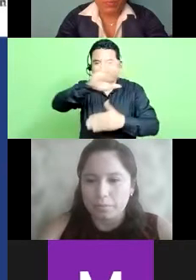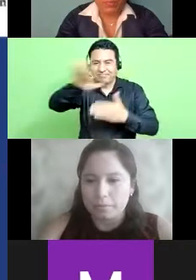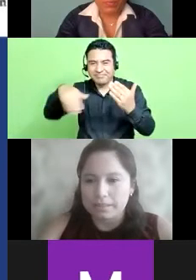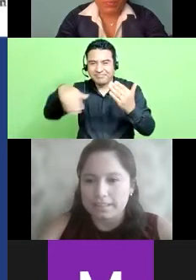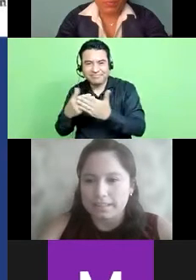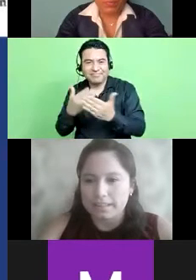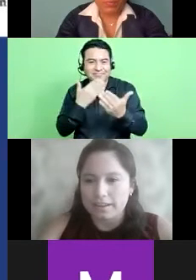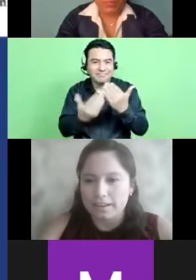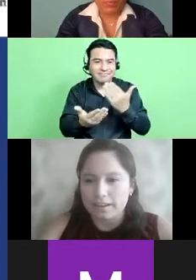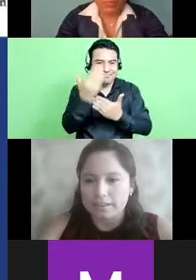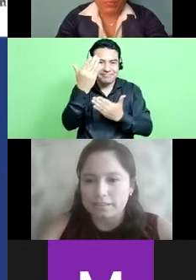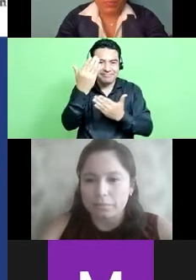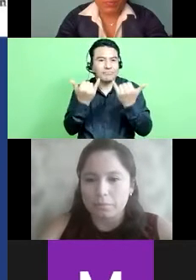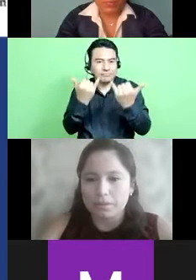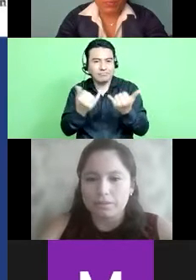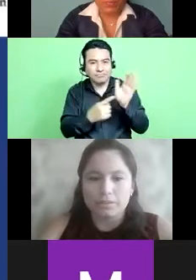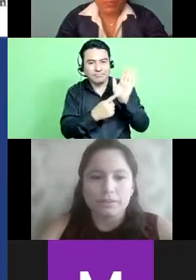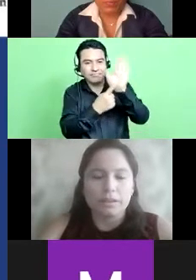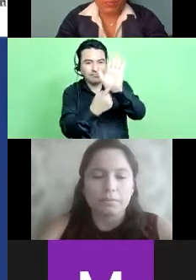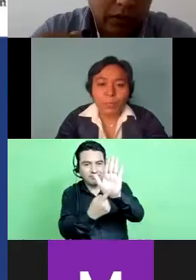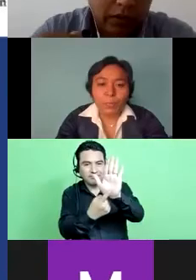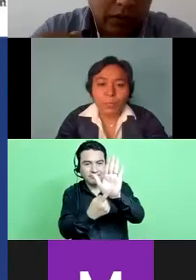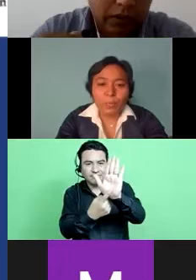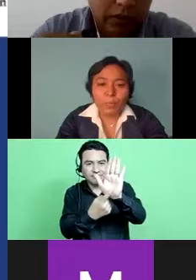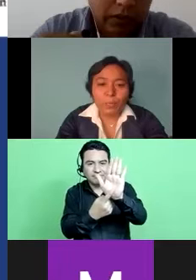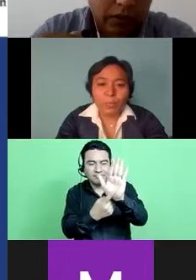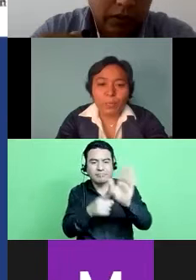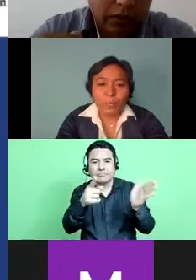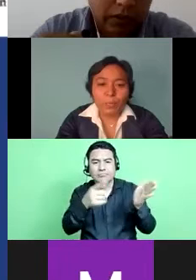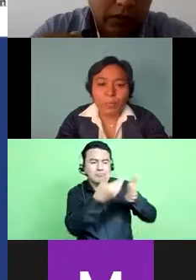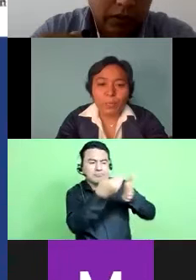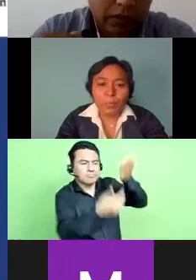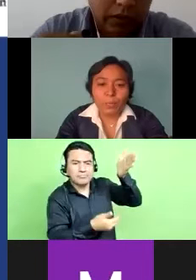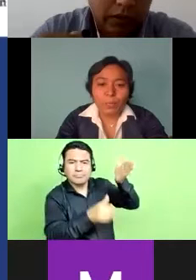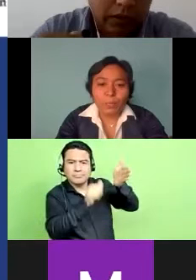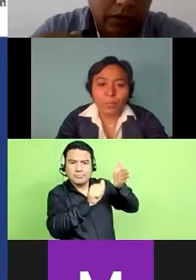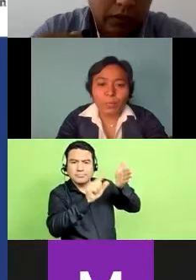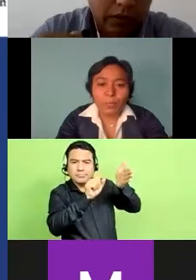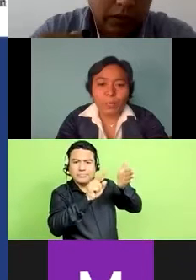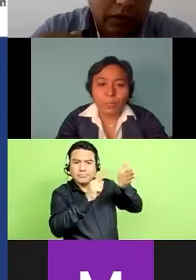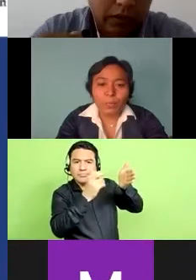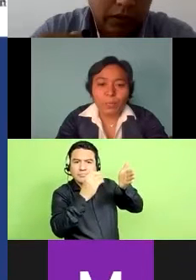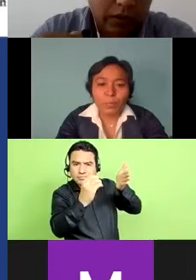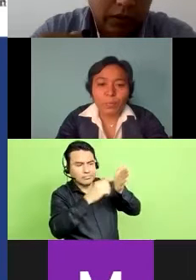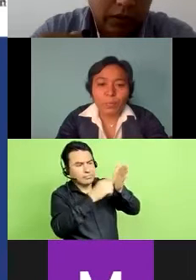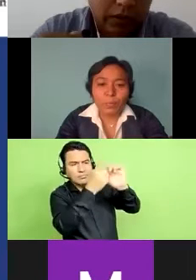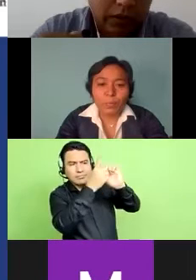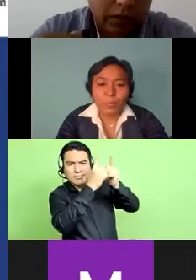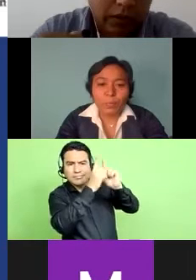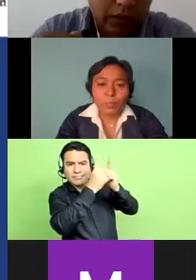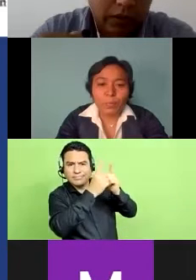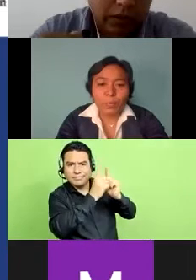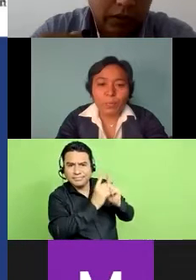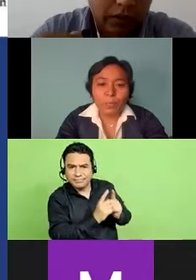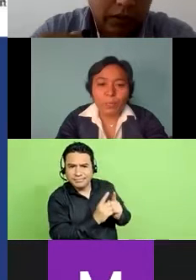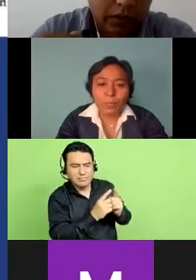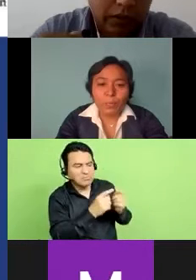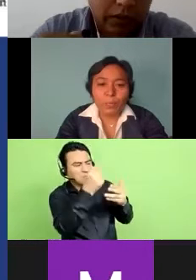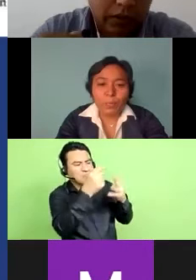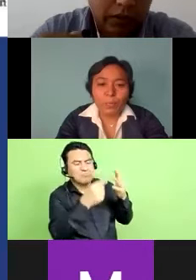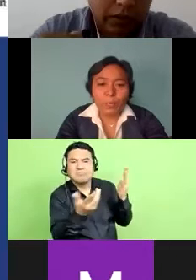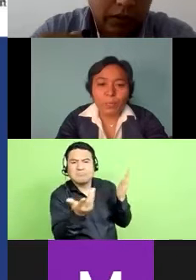voy a presentar en un momento las principales modificaciones del proyecto de norma